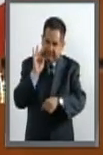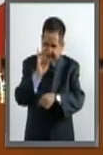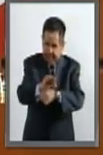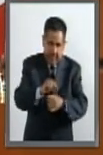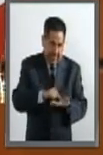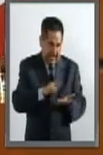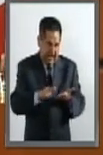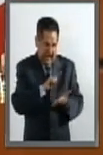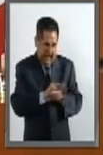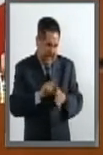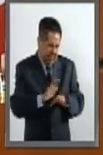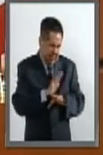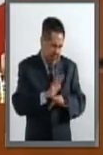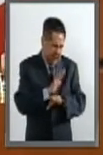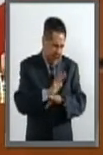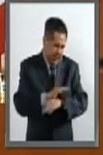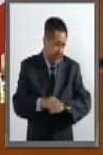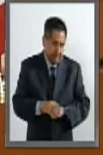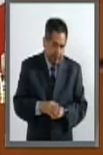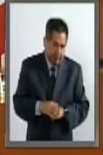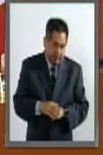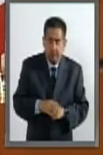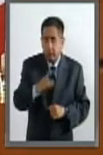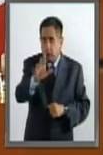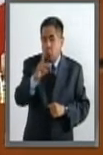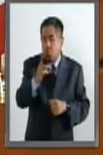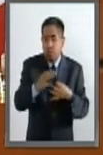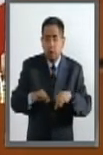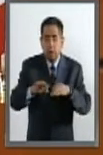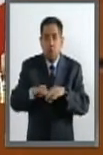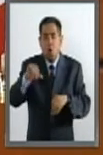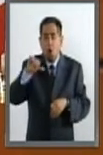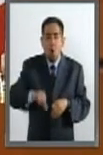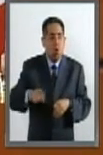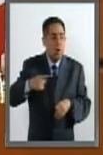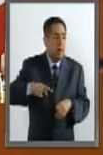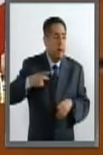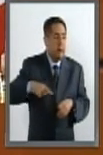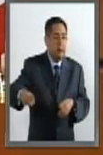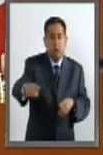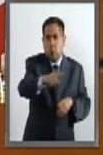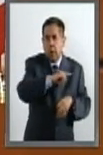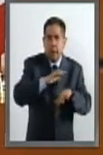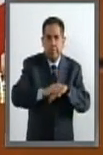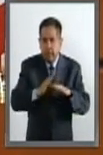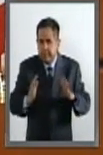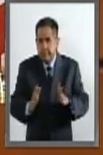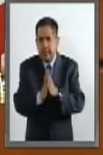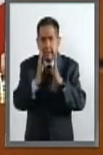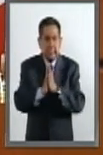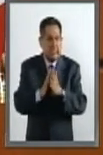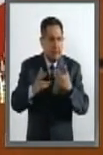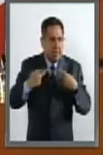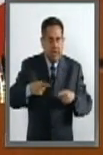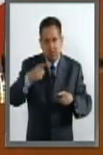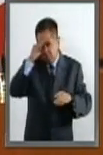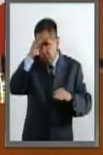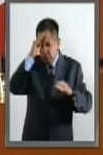más importante, hoy tenemos una ciudadanía cada día más participativa y más